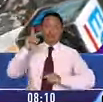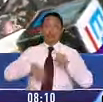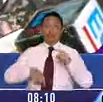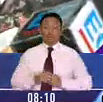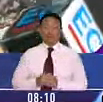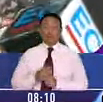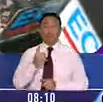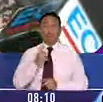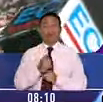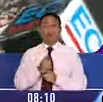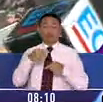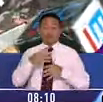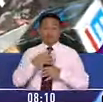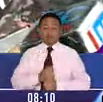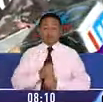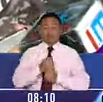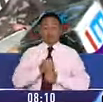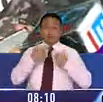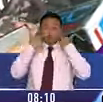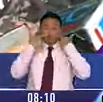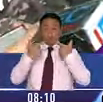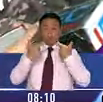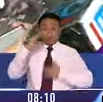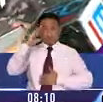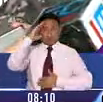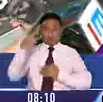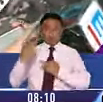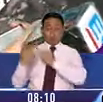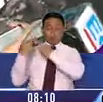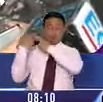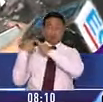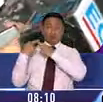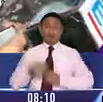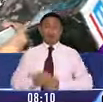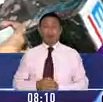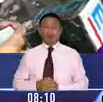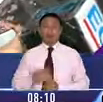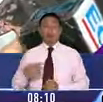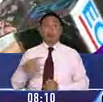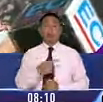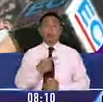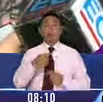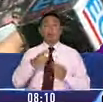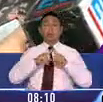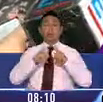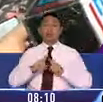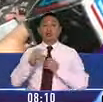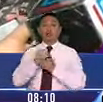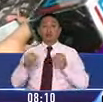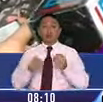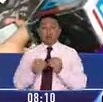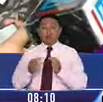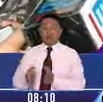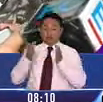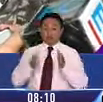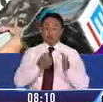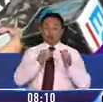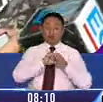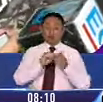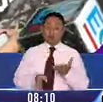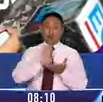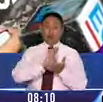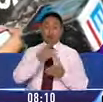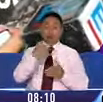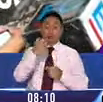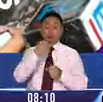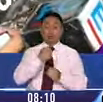la seguridad estará resguardada por la Policía Nacional en este edificio y en otros edificios en los cuales también funcionaban